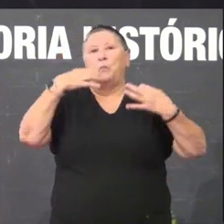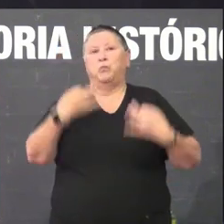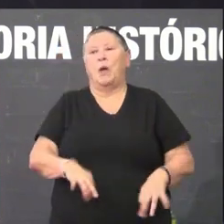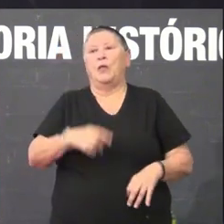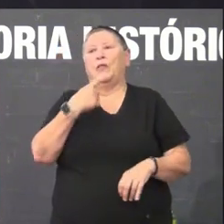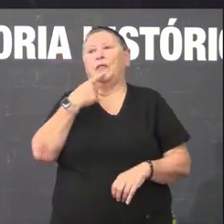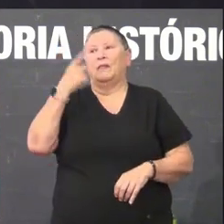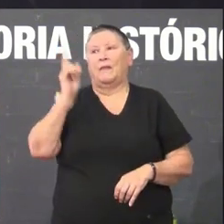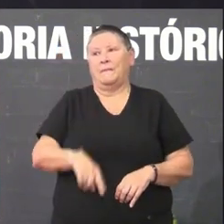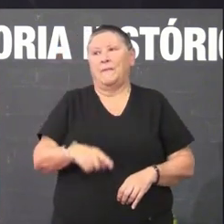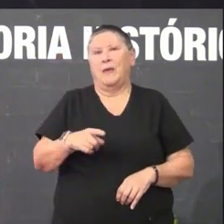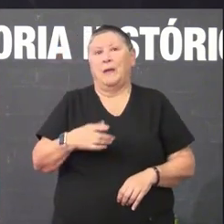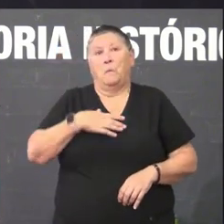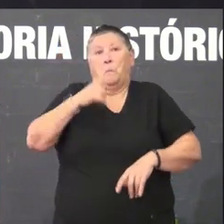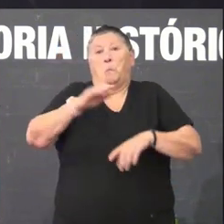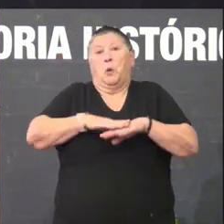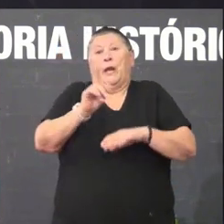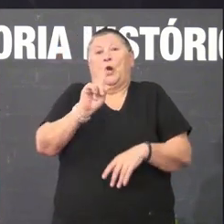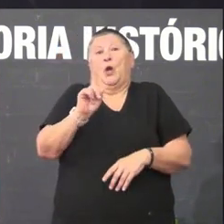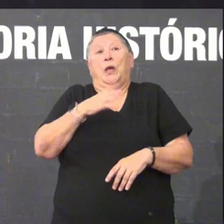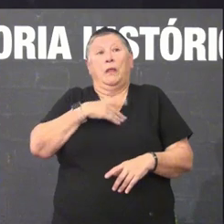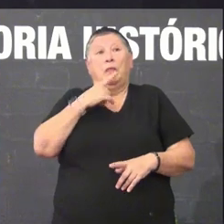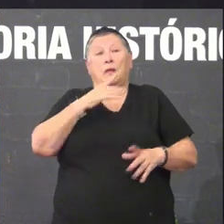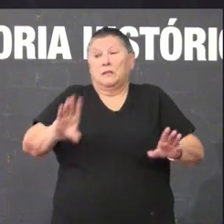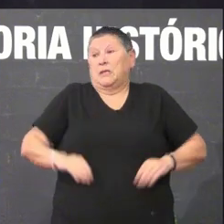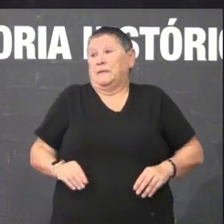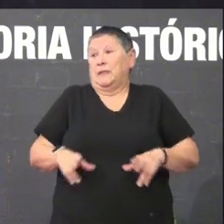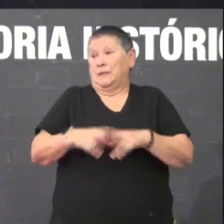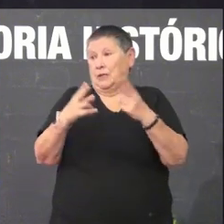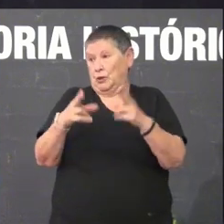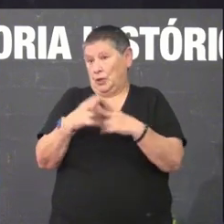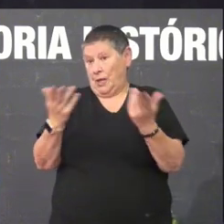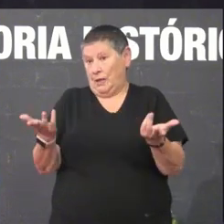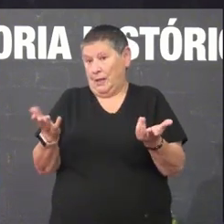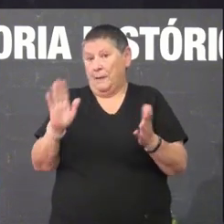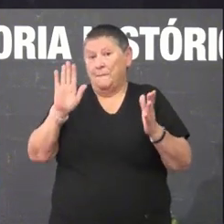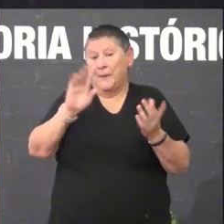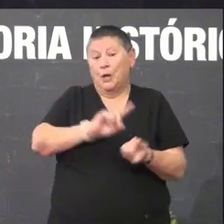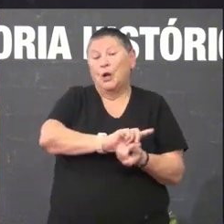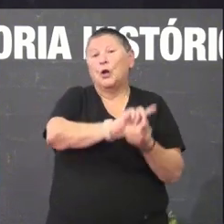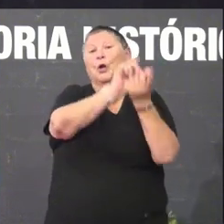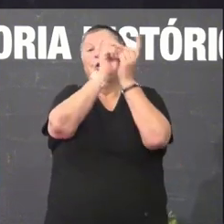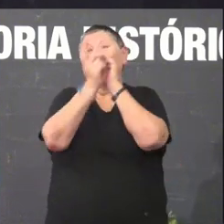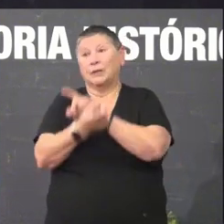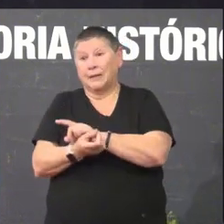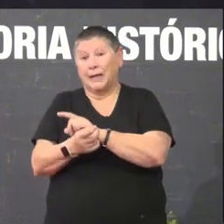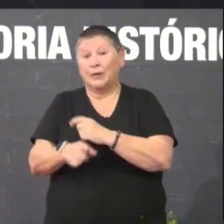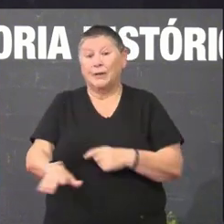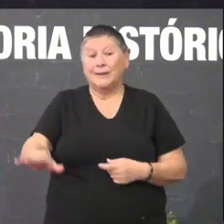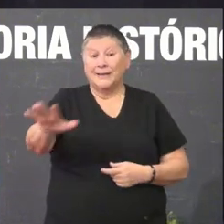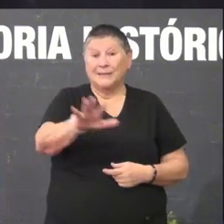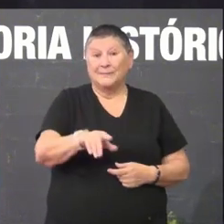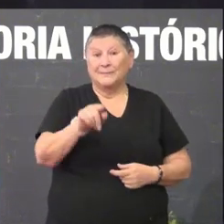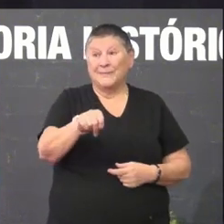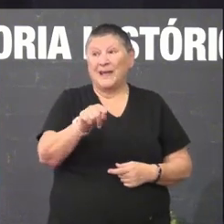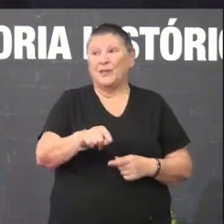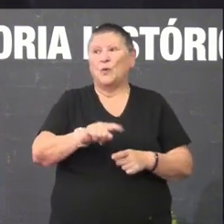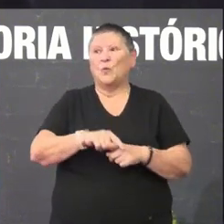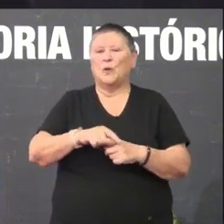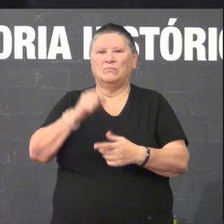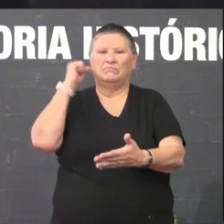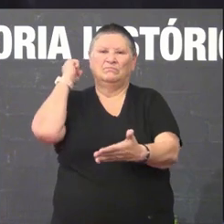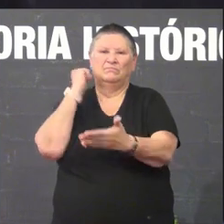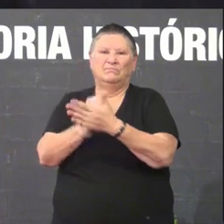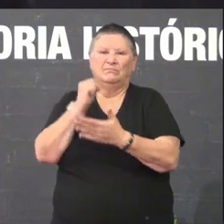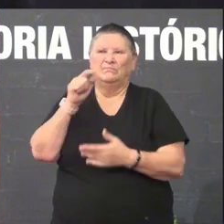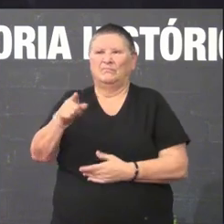por qué no significa que es aceptable socialmente y por el contrario cuando en esos espacios sucede que se estigmatiza o se